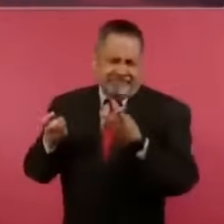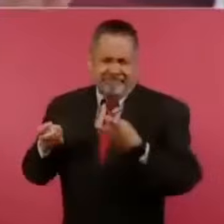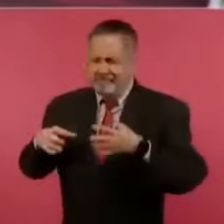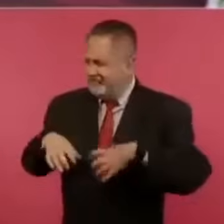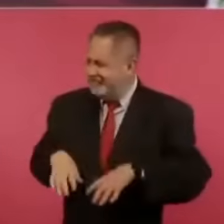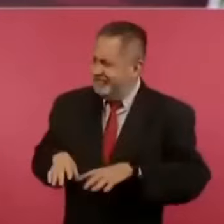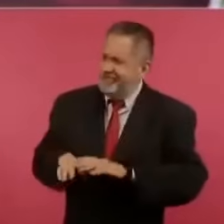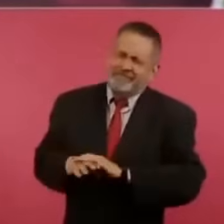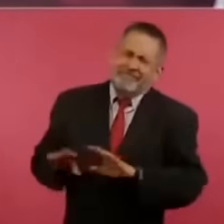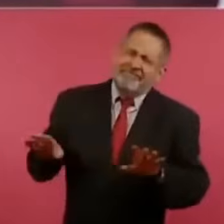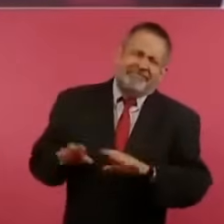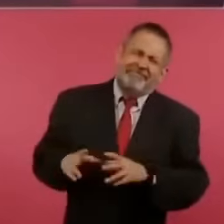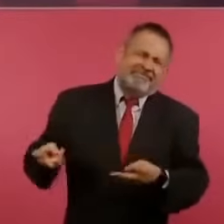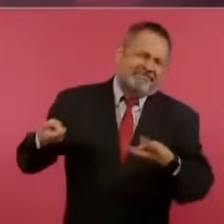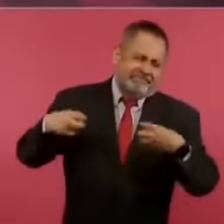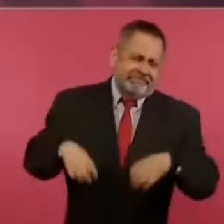canceló